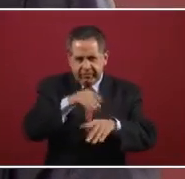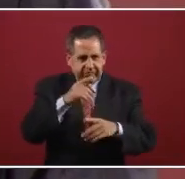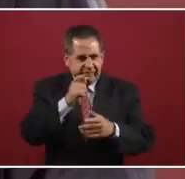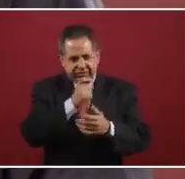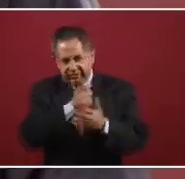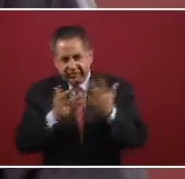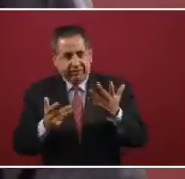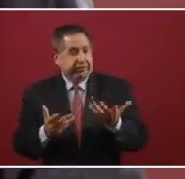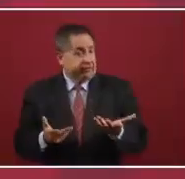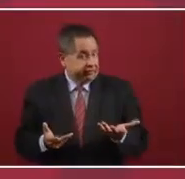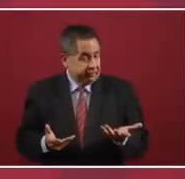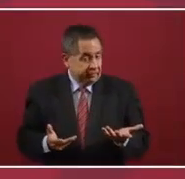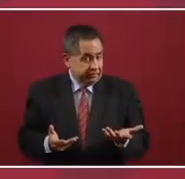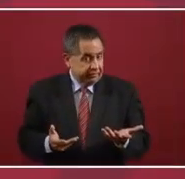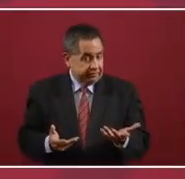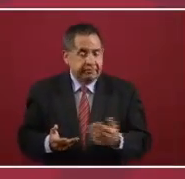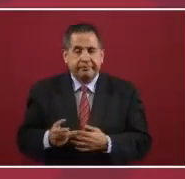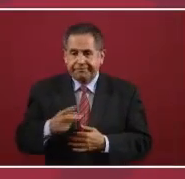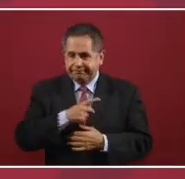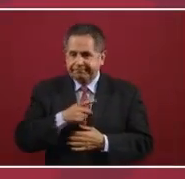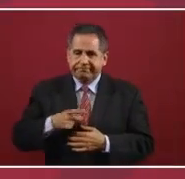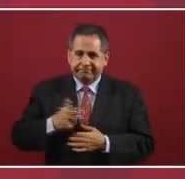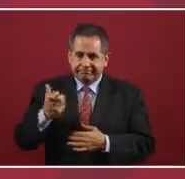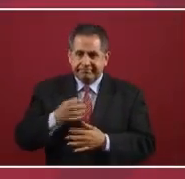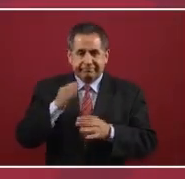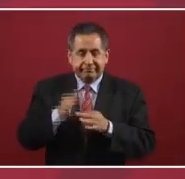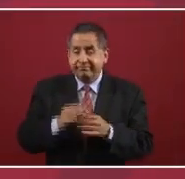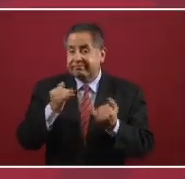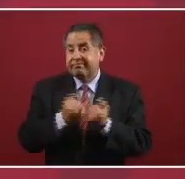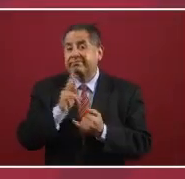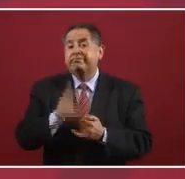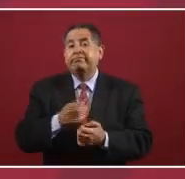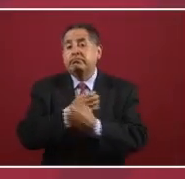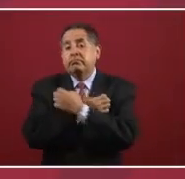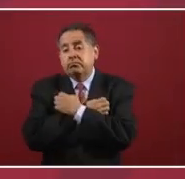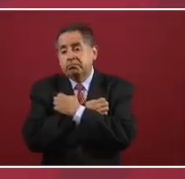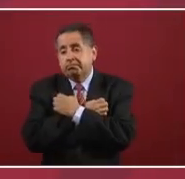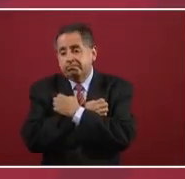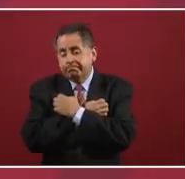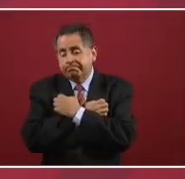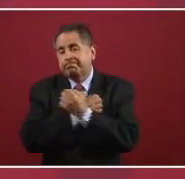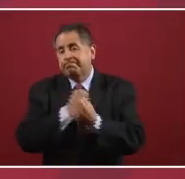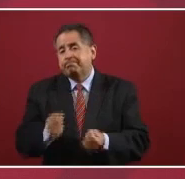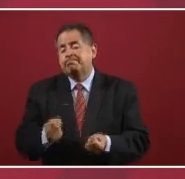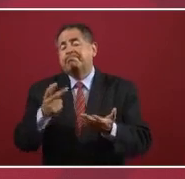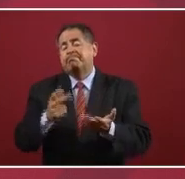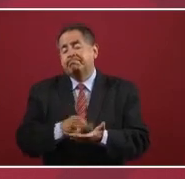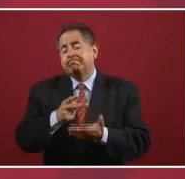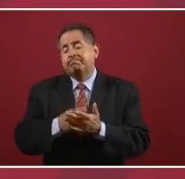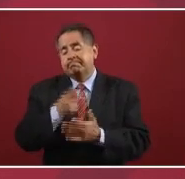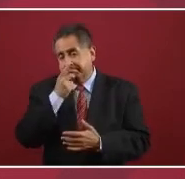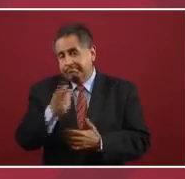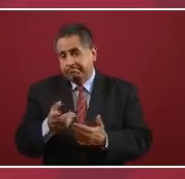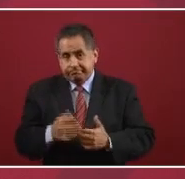todo lo que debe hacerse en materia educativa. ¿Se acuerdan cuántas veces